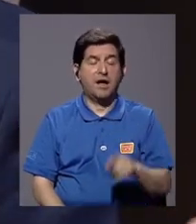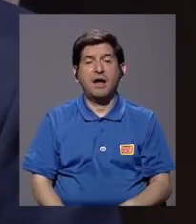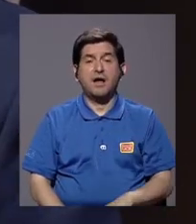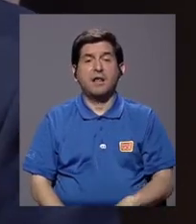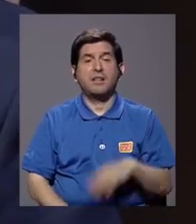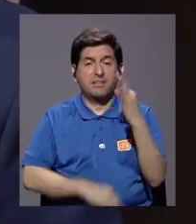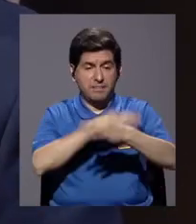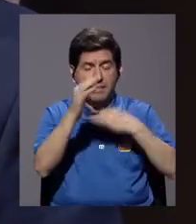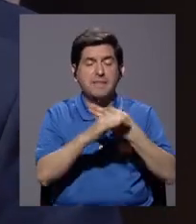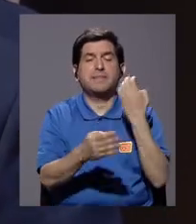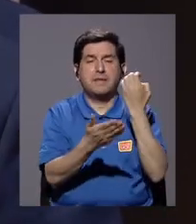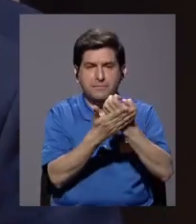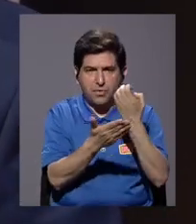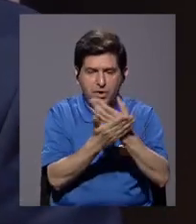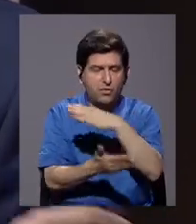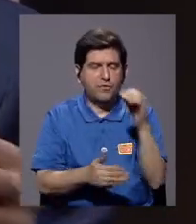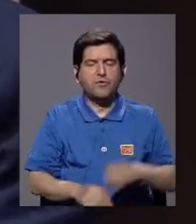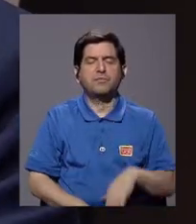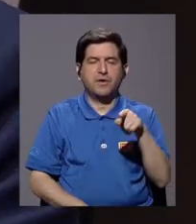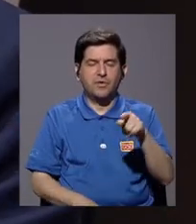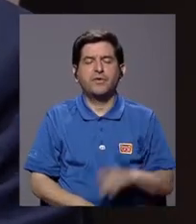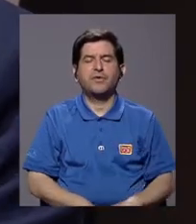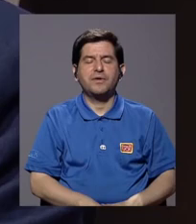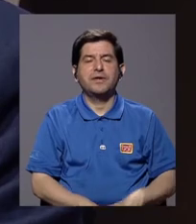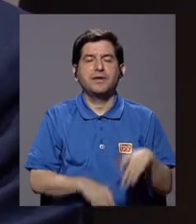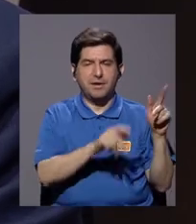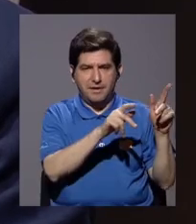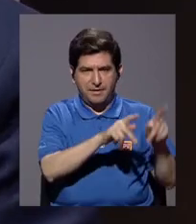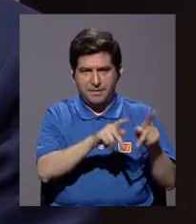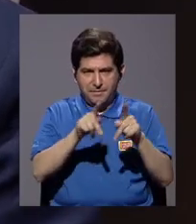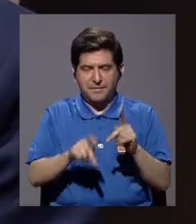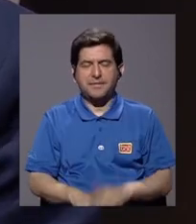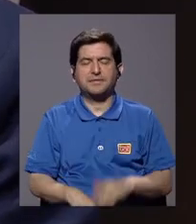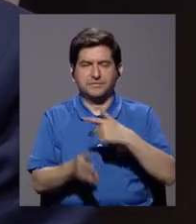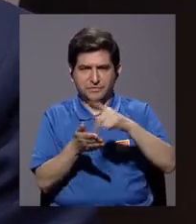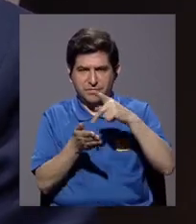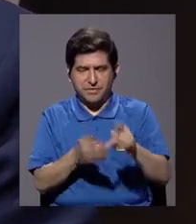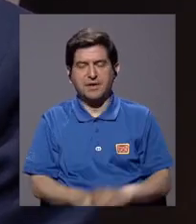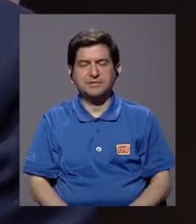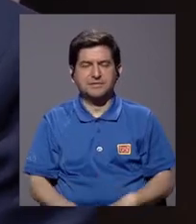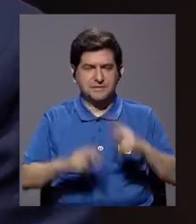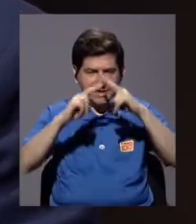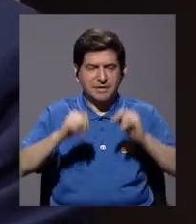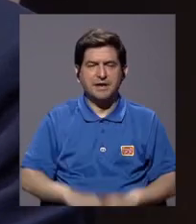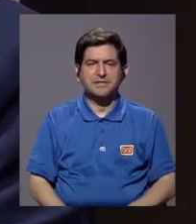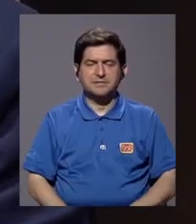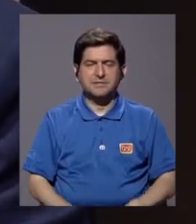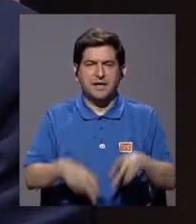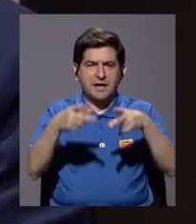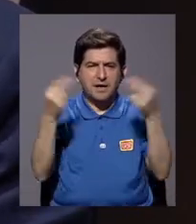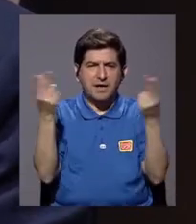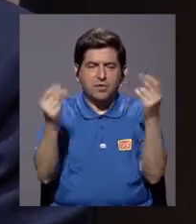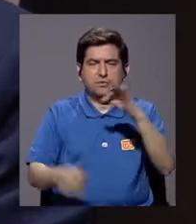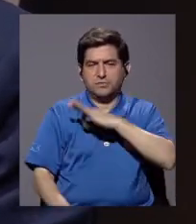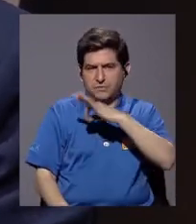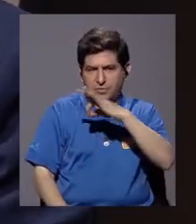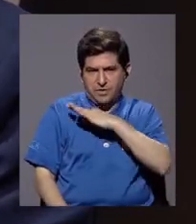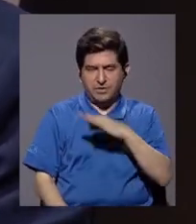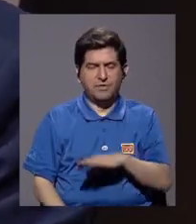por tanto en la tarifa. Siempre es fundamental hacer análisis costo-beneficio, hacer análisis